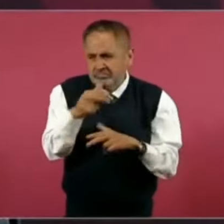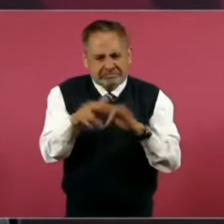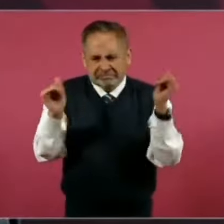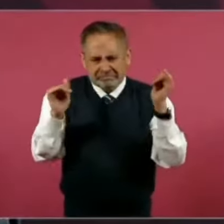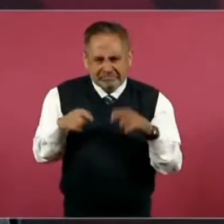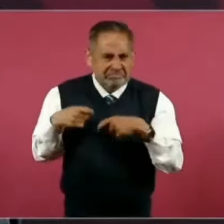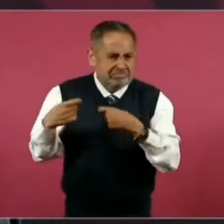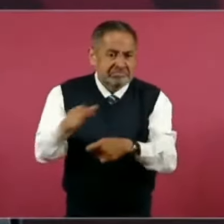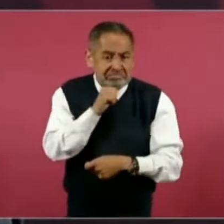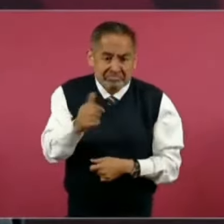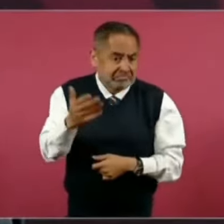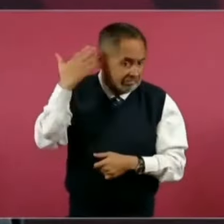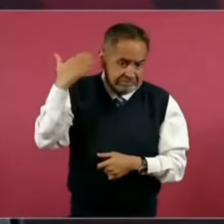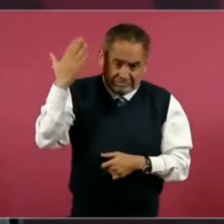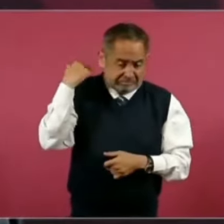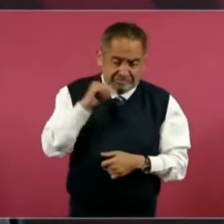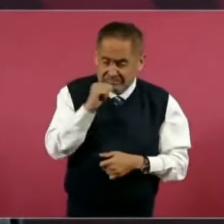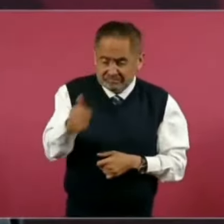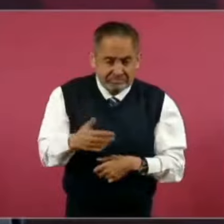vacaciones,